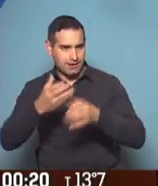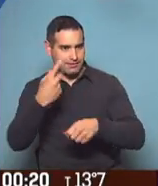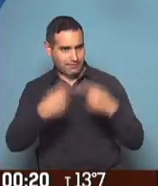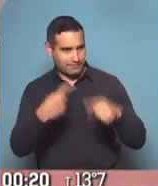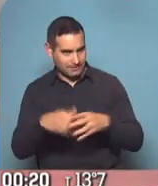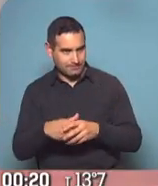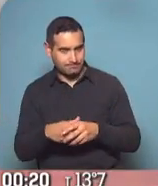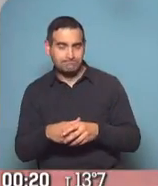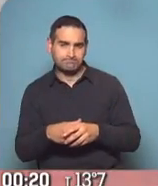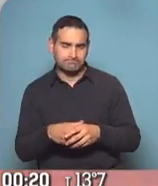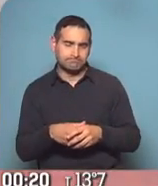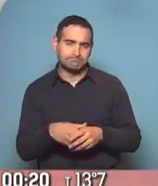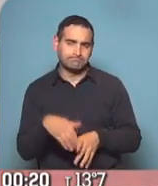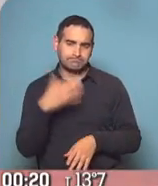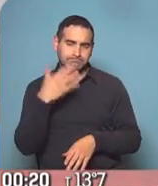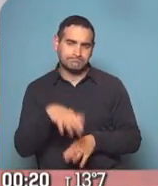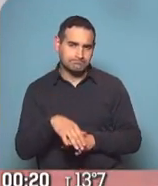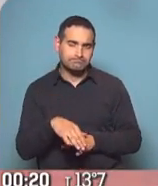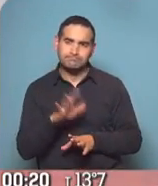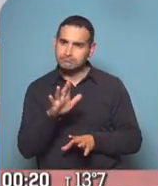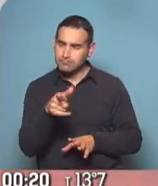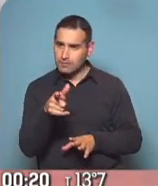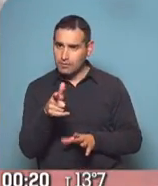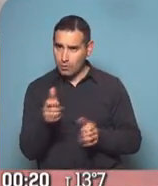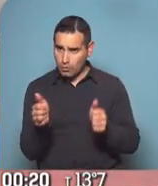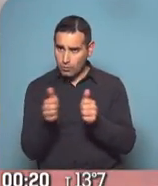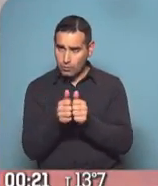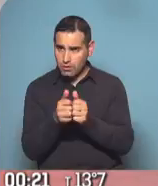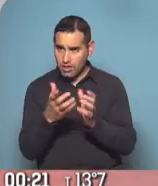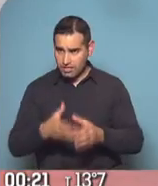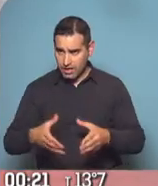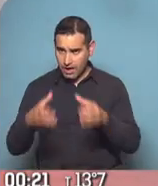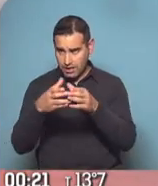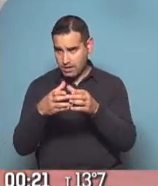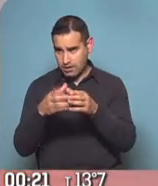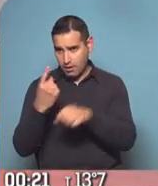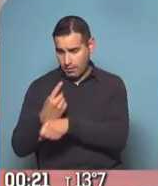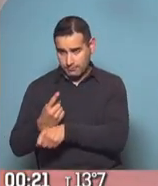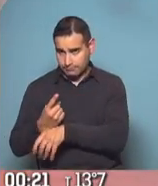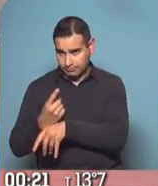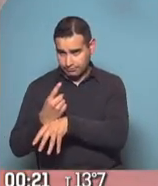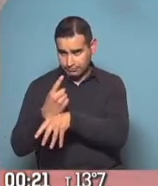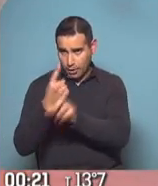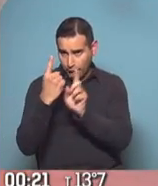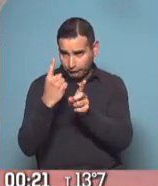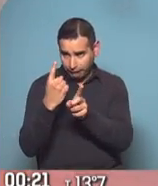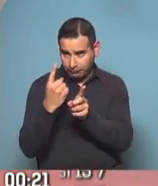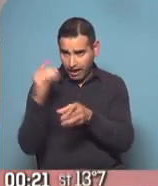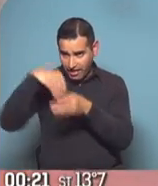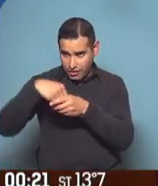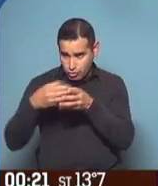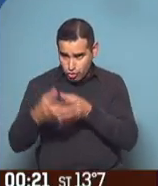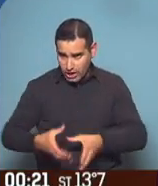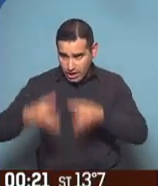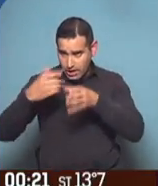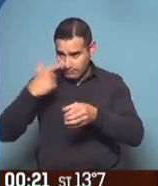y lo acompañaron ese tanque todo el trayecto de la nave y ese